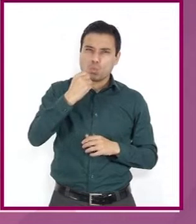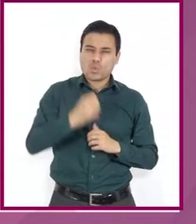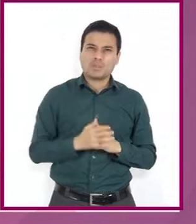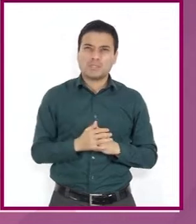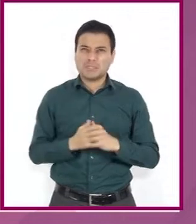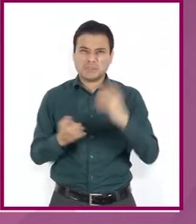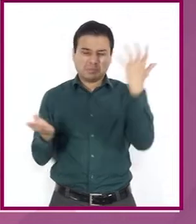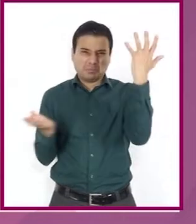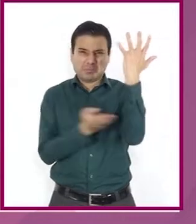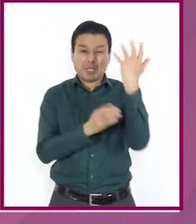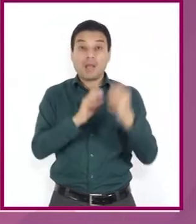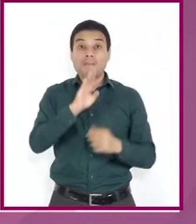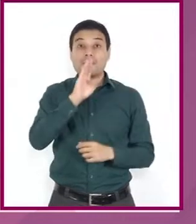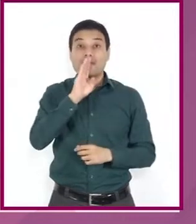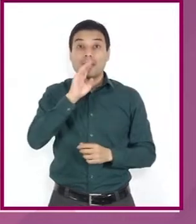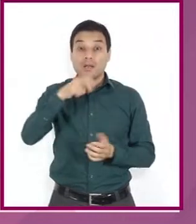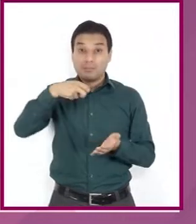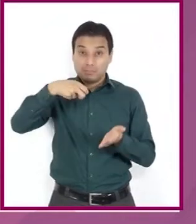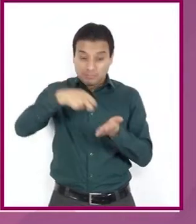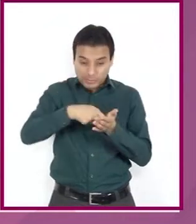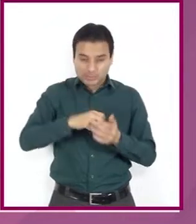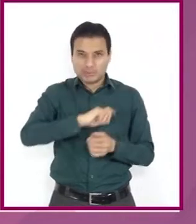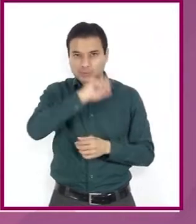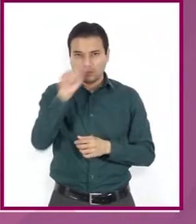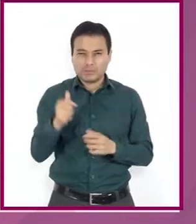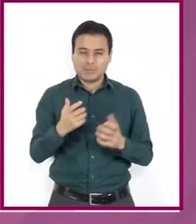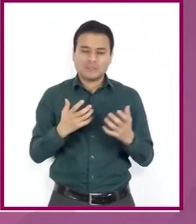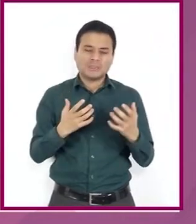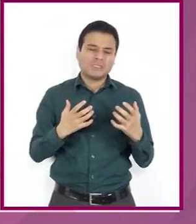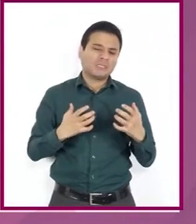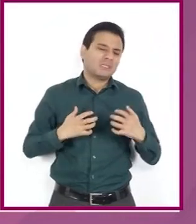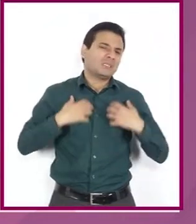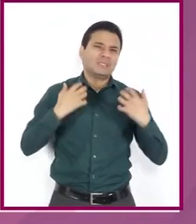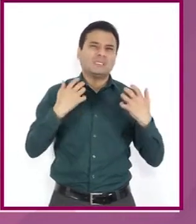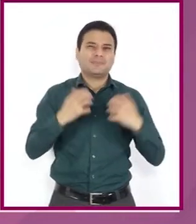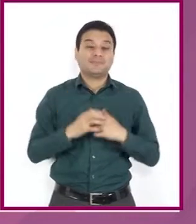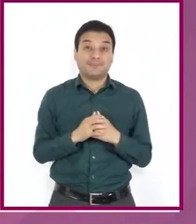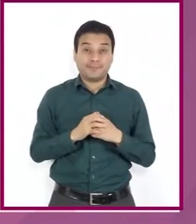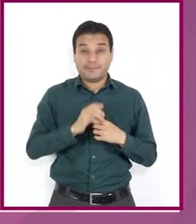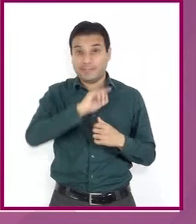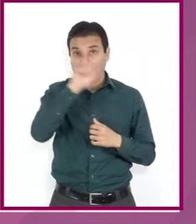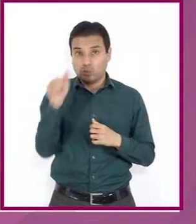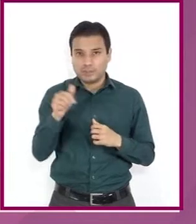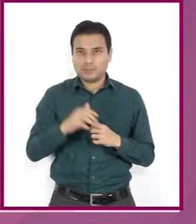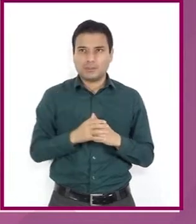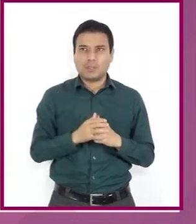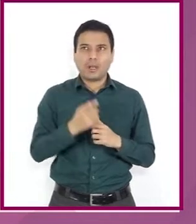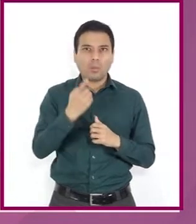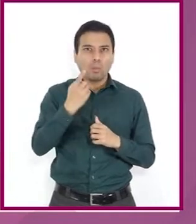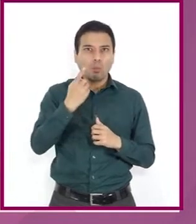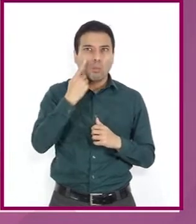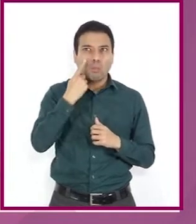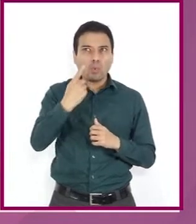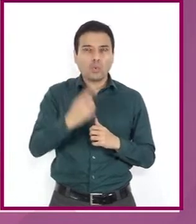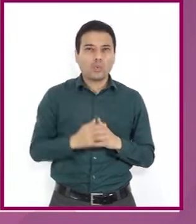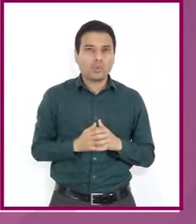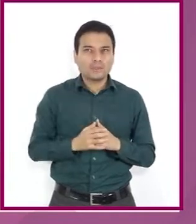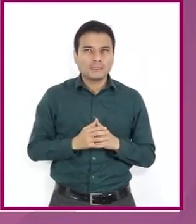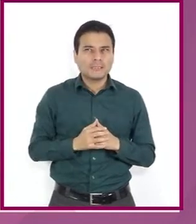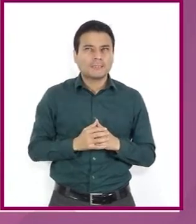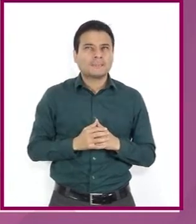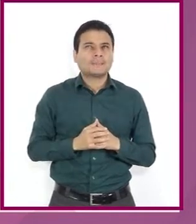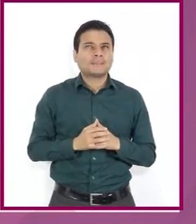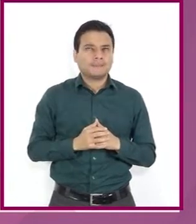Cayó de rodillas al suelo, llena de decepción, pero entonces vio frente a ella otra